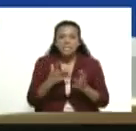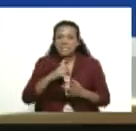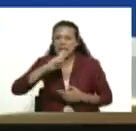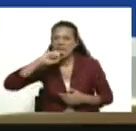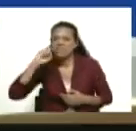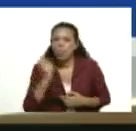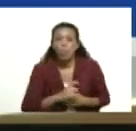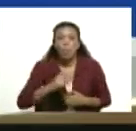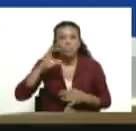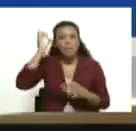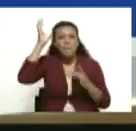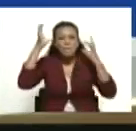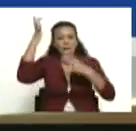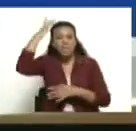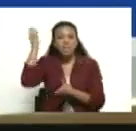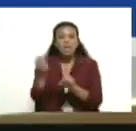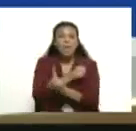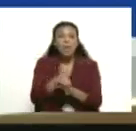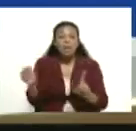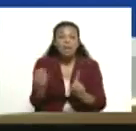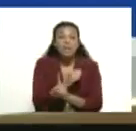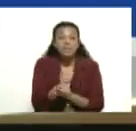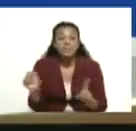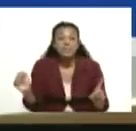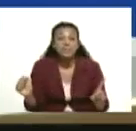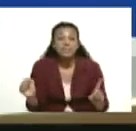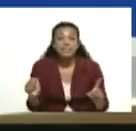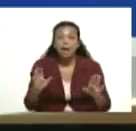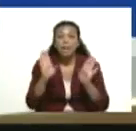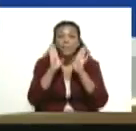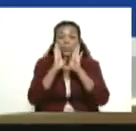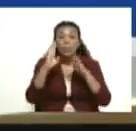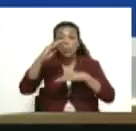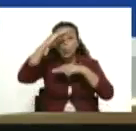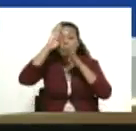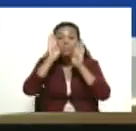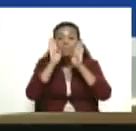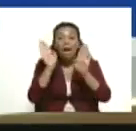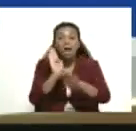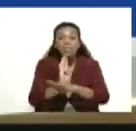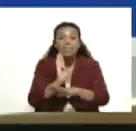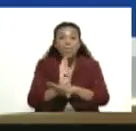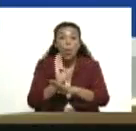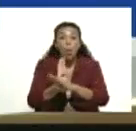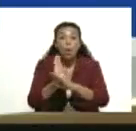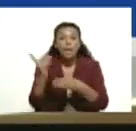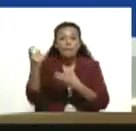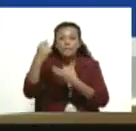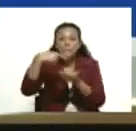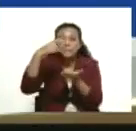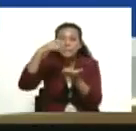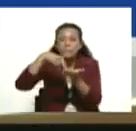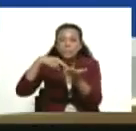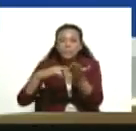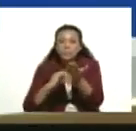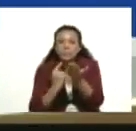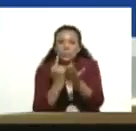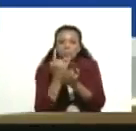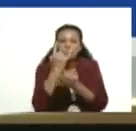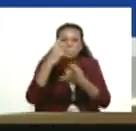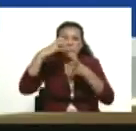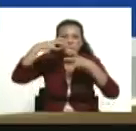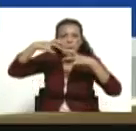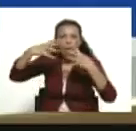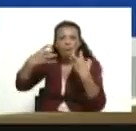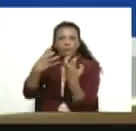mentira, de la violencia. ¡Alerta Venezuela! Quieren sembrar el fascismo en Venezuela